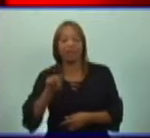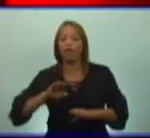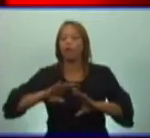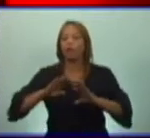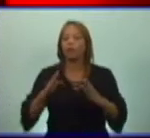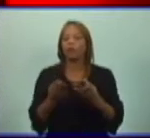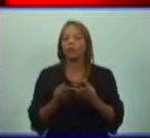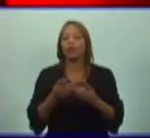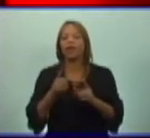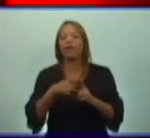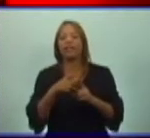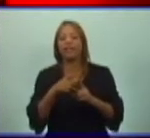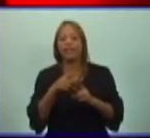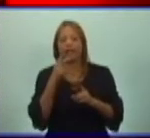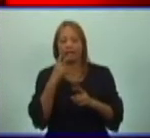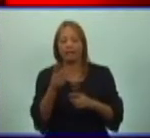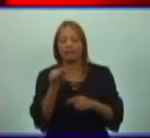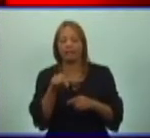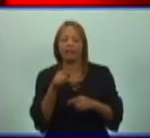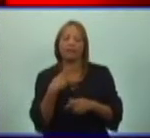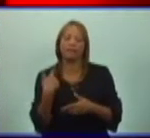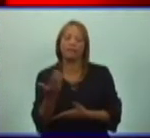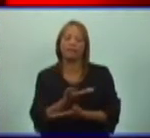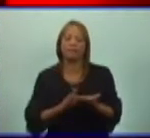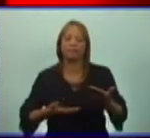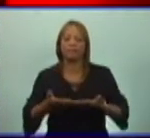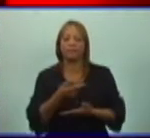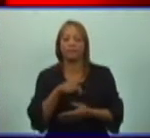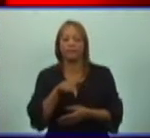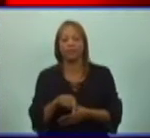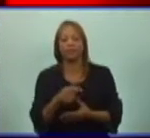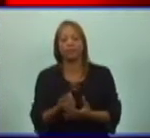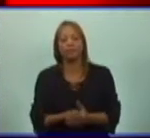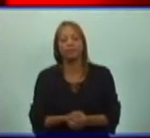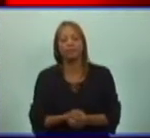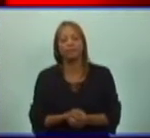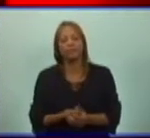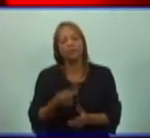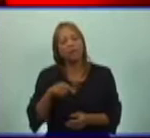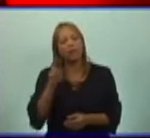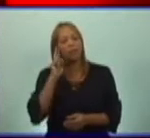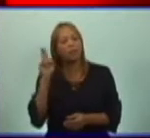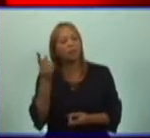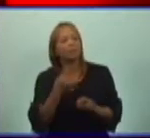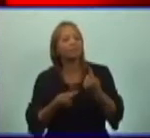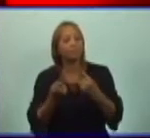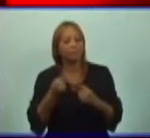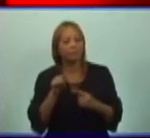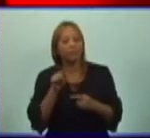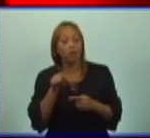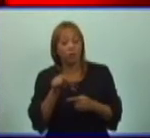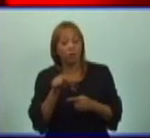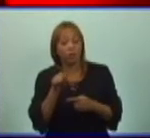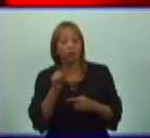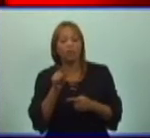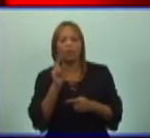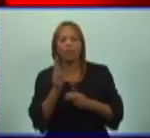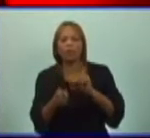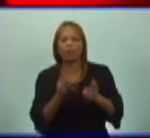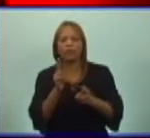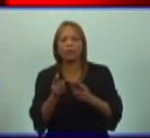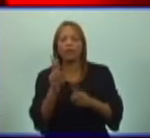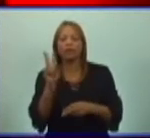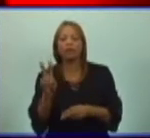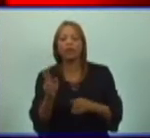las teleclases que hemos impartido. Pero vamos a recordar algo. Ustedes tenían orientado en el